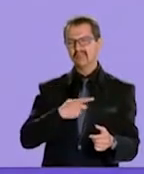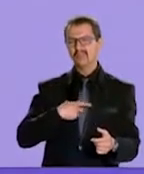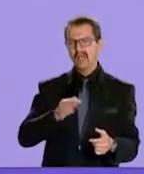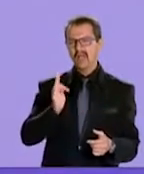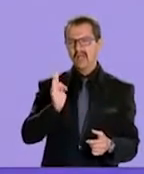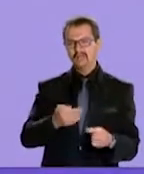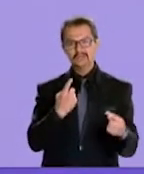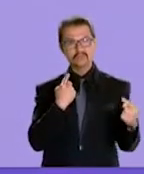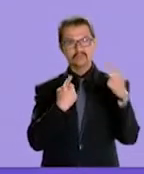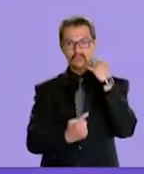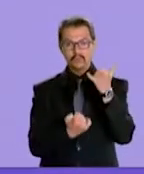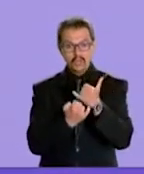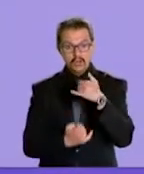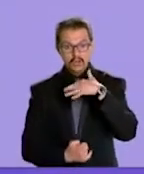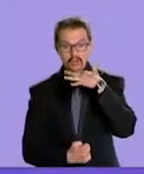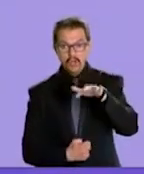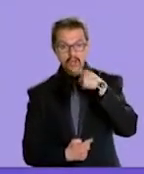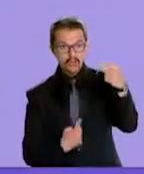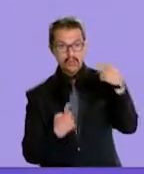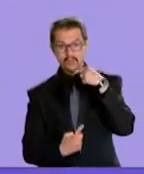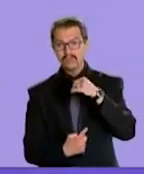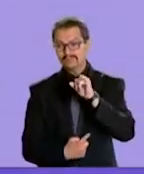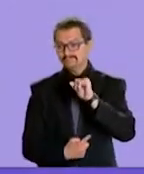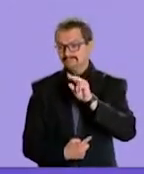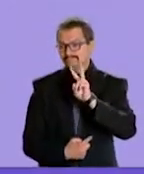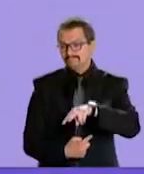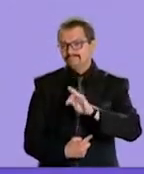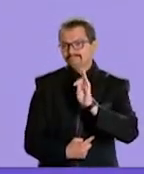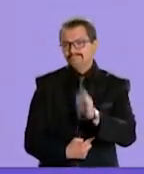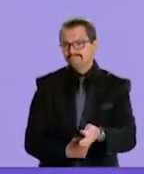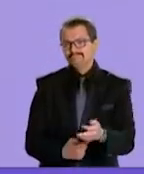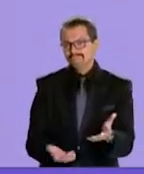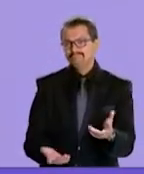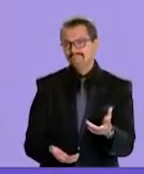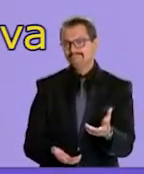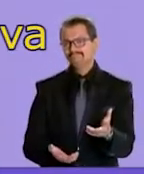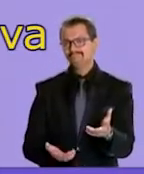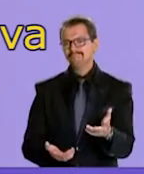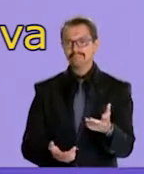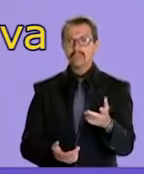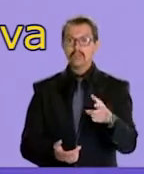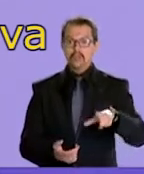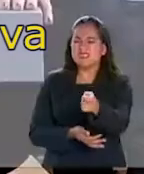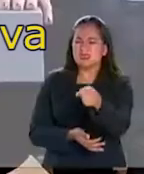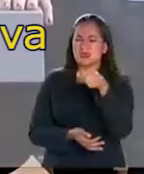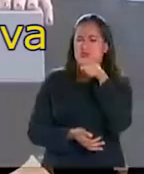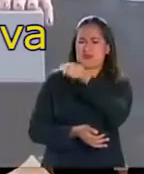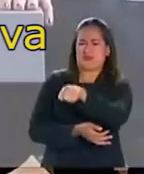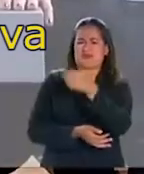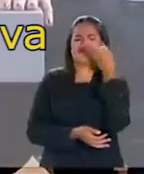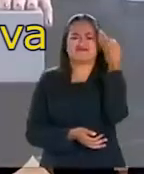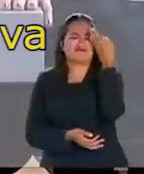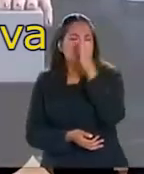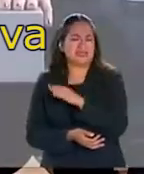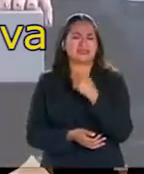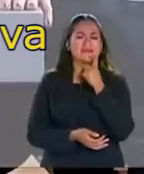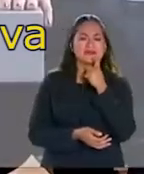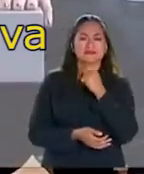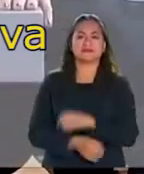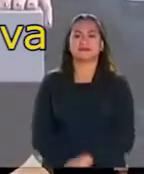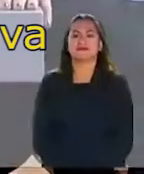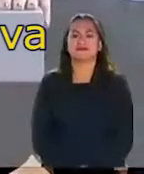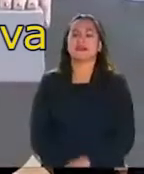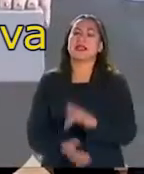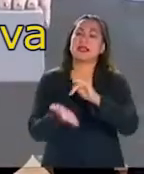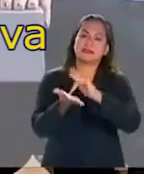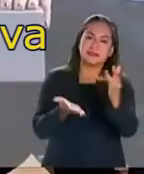la interior y se pronunció por fortalecer la economía nacional para generar más empleos. Indicó que en caso de ganar el 1 de julio,